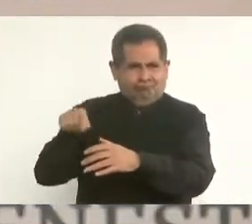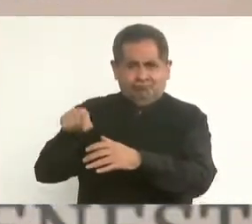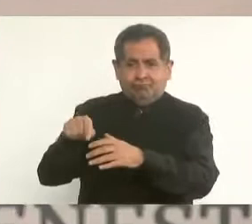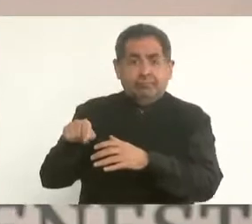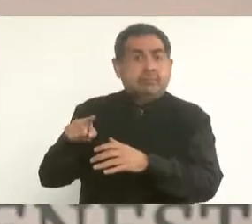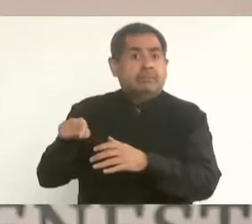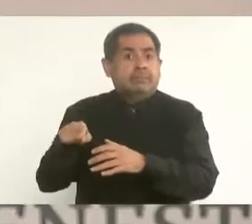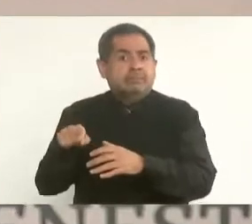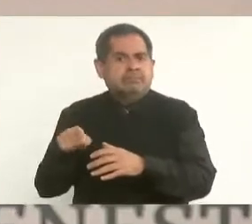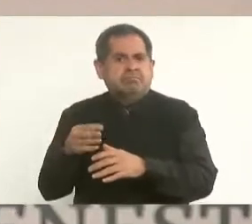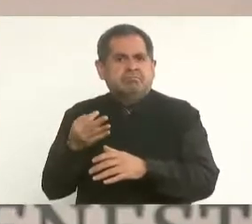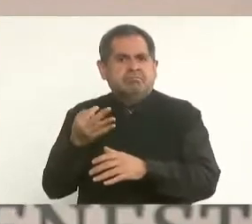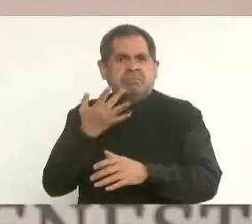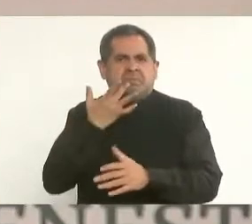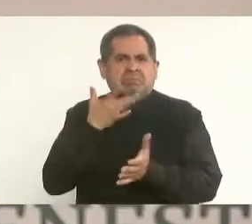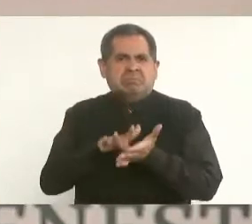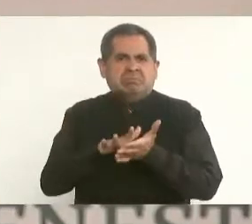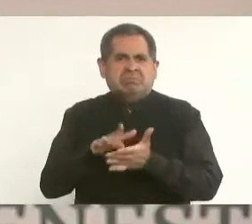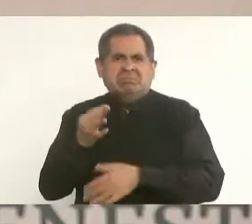traicionan